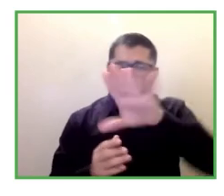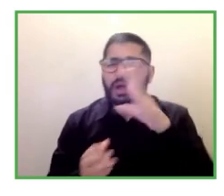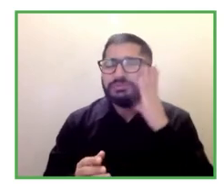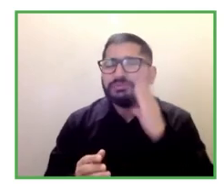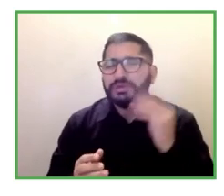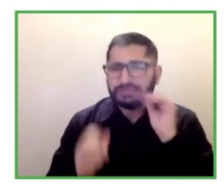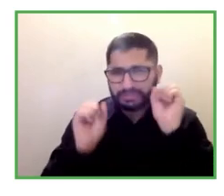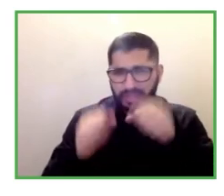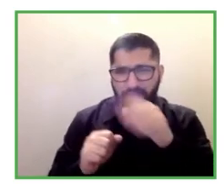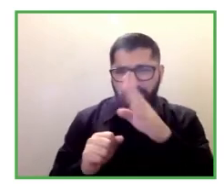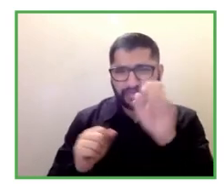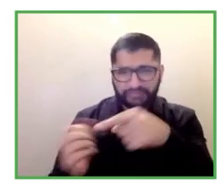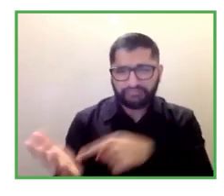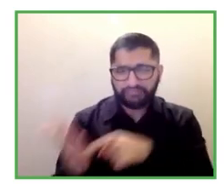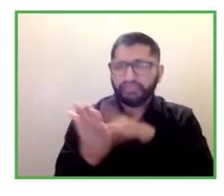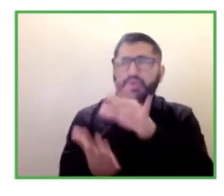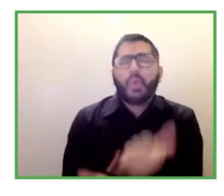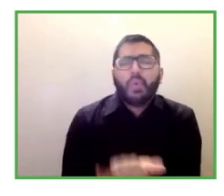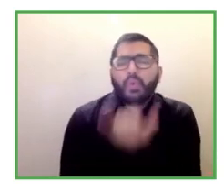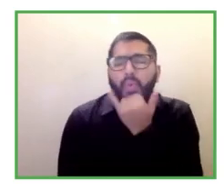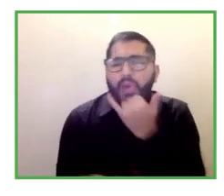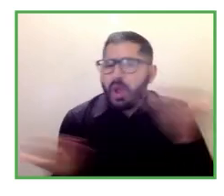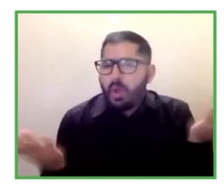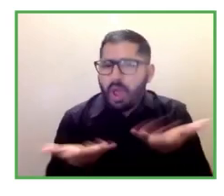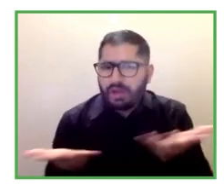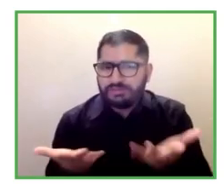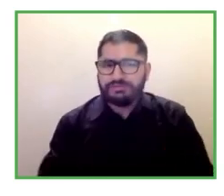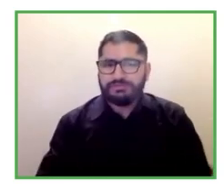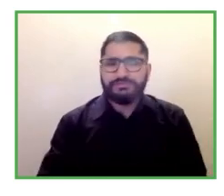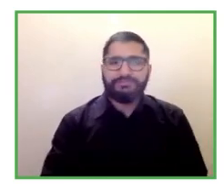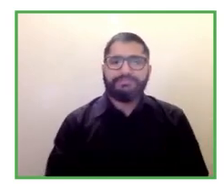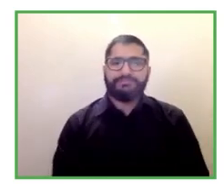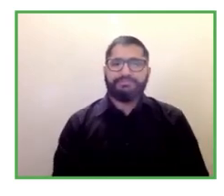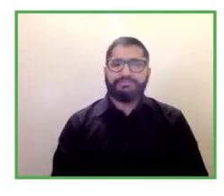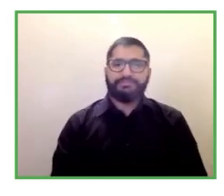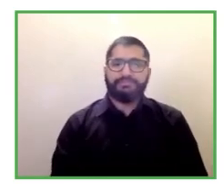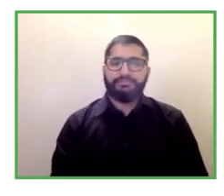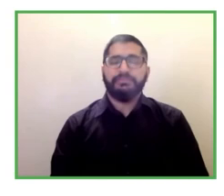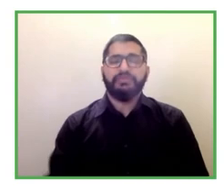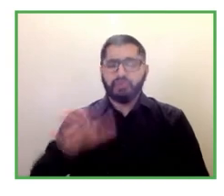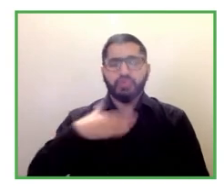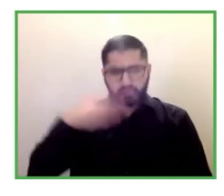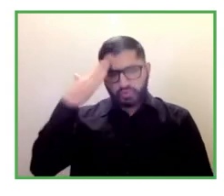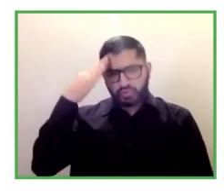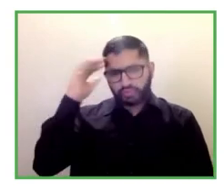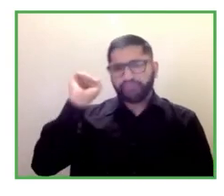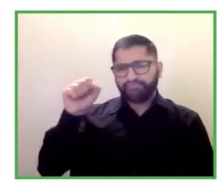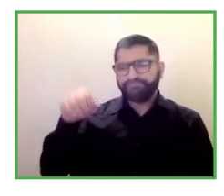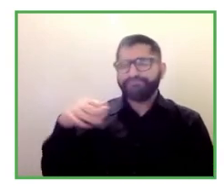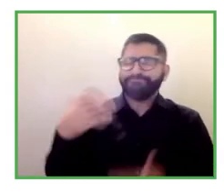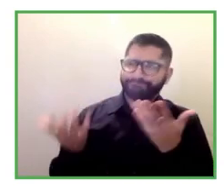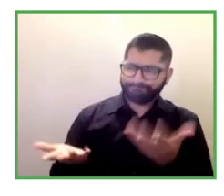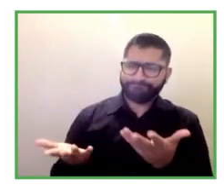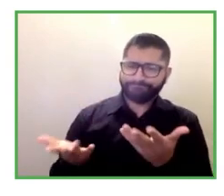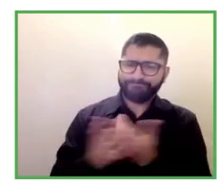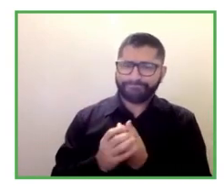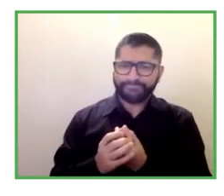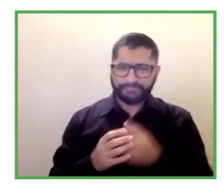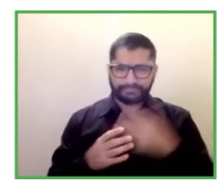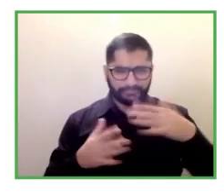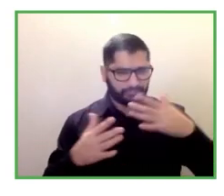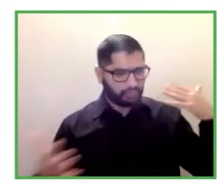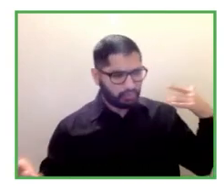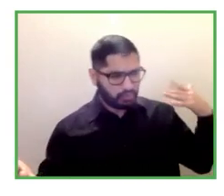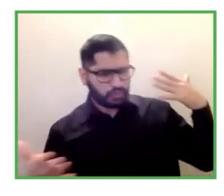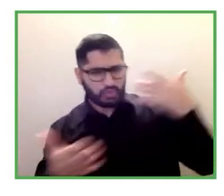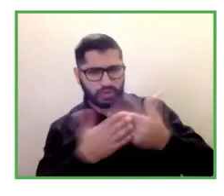Sí, bueno, me parece que este último año hemos tenido muchos desafíos. Probablemente todos estamos de acuerdo. Yo